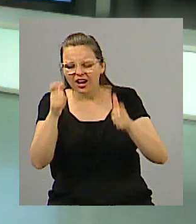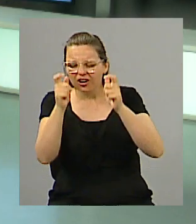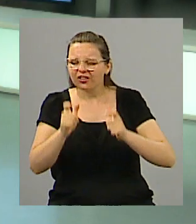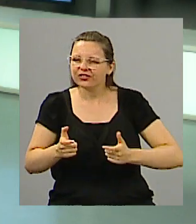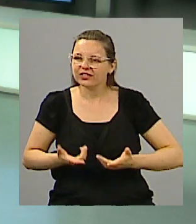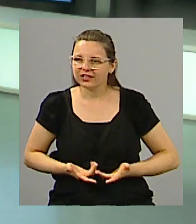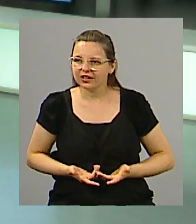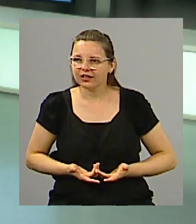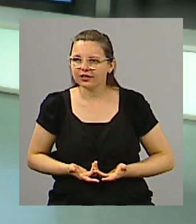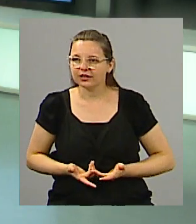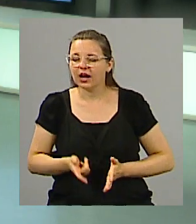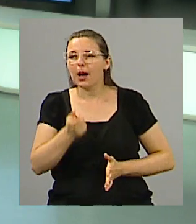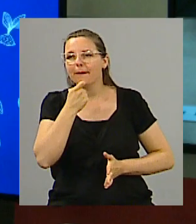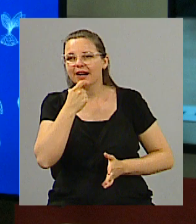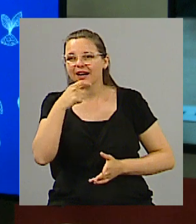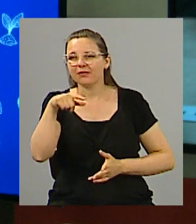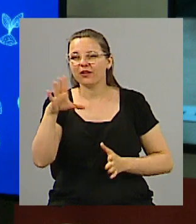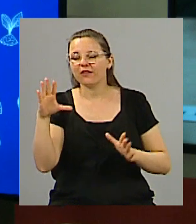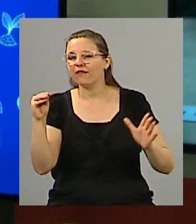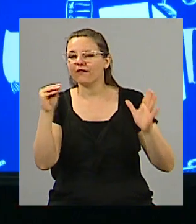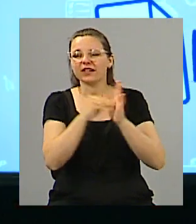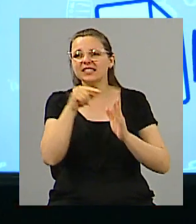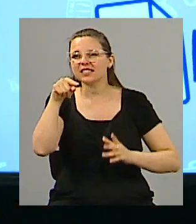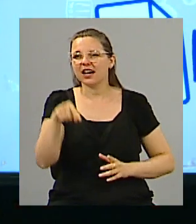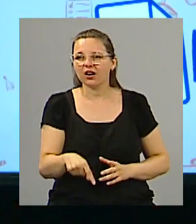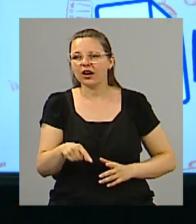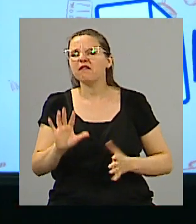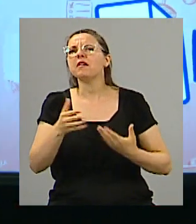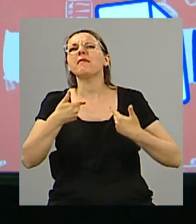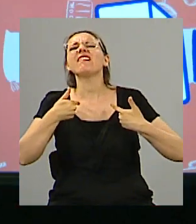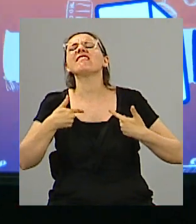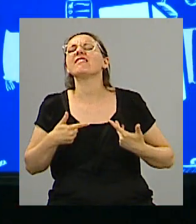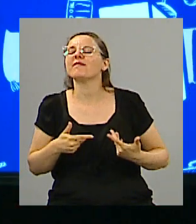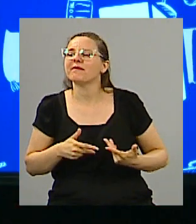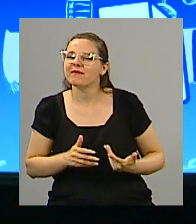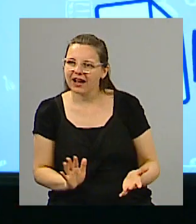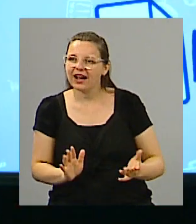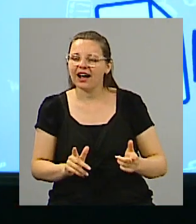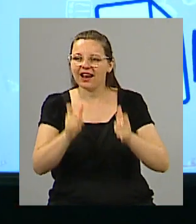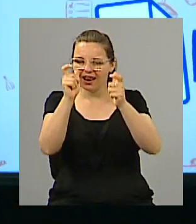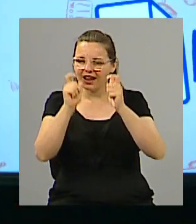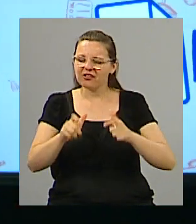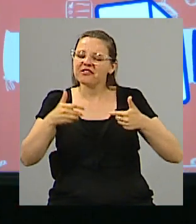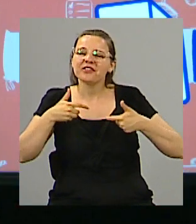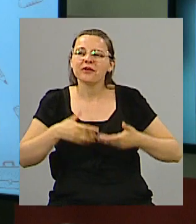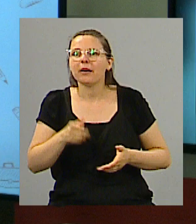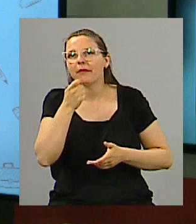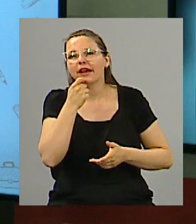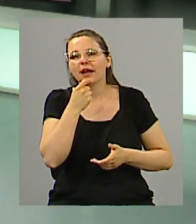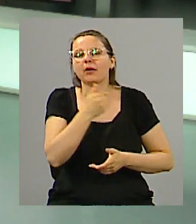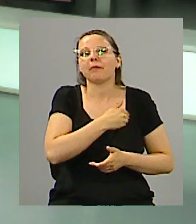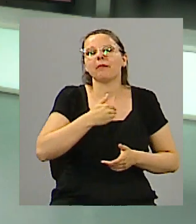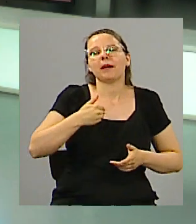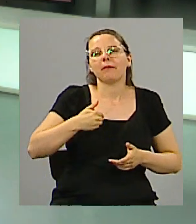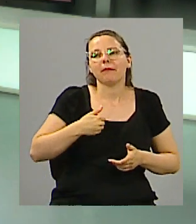especiales que tenemos plazas, parques, aprovechemos como para normalizarlo a esto. Uh-huh. Hagámonos el test, no sé, madre, hija, padre, hijo,